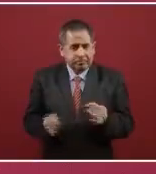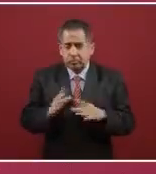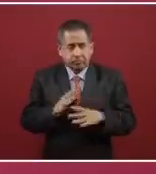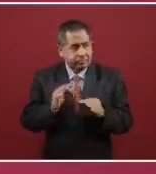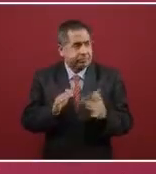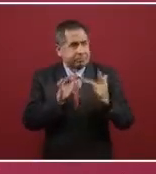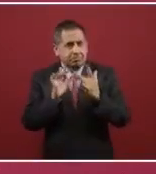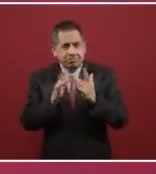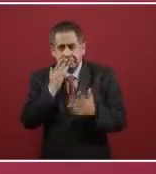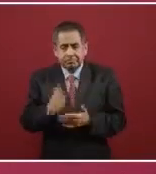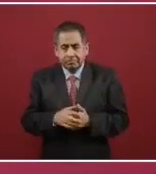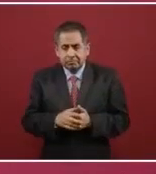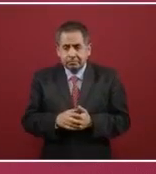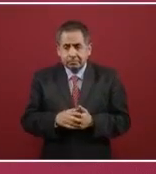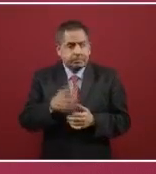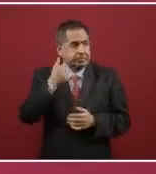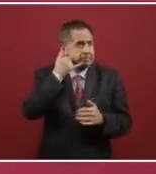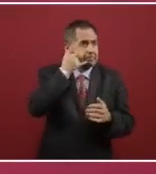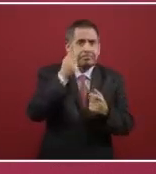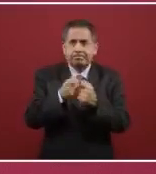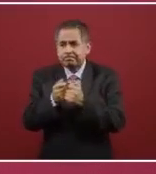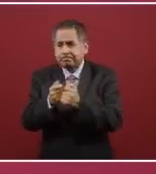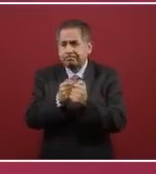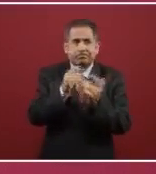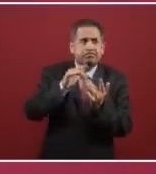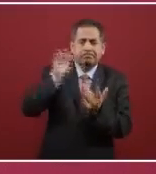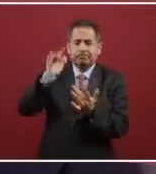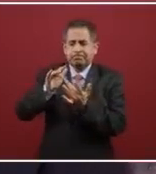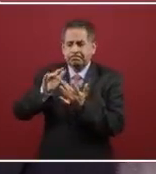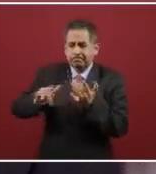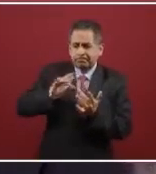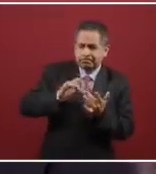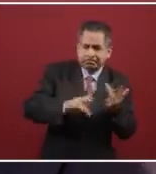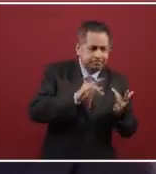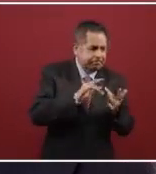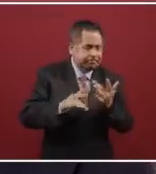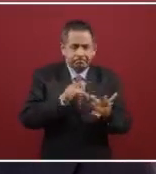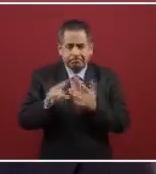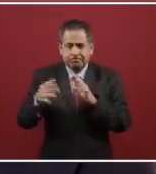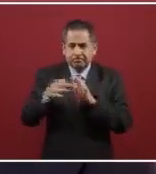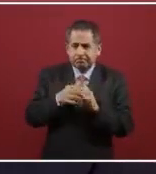no hay forma de hablar por teléfono, no entra